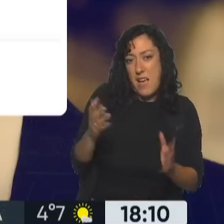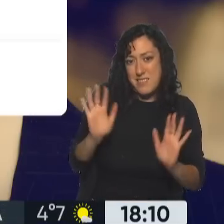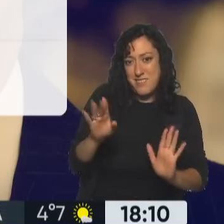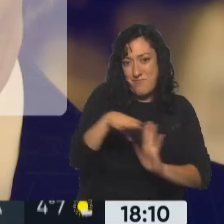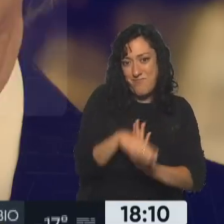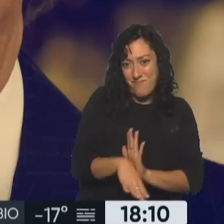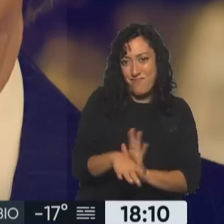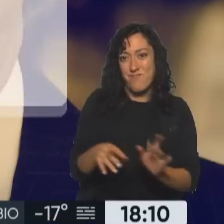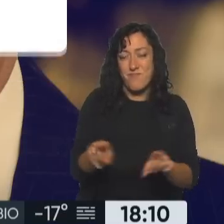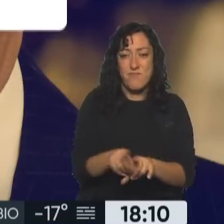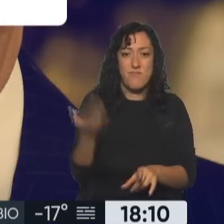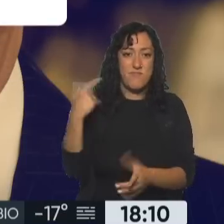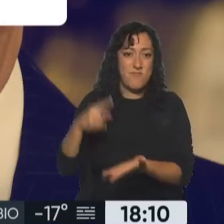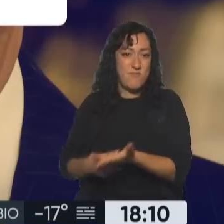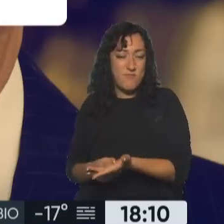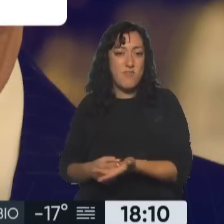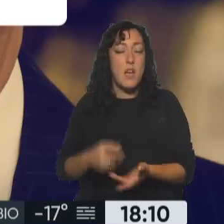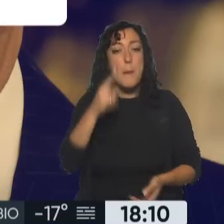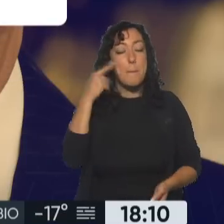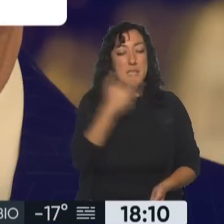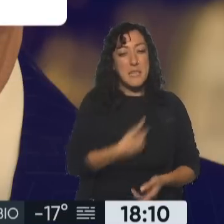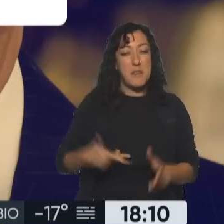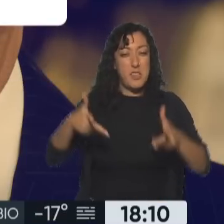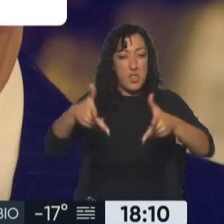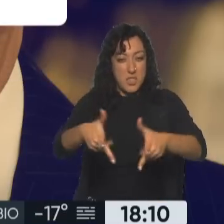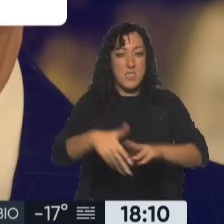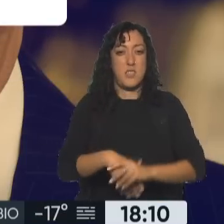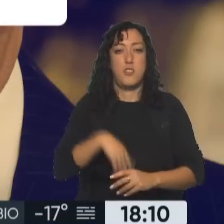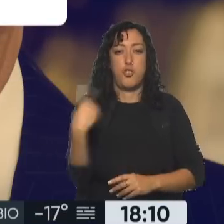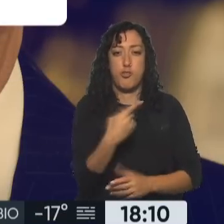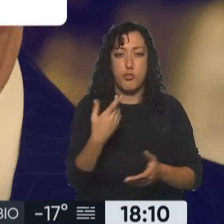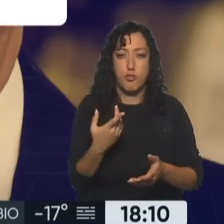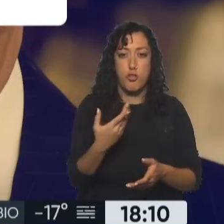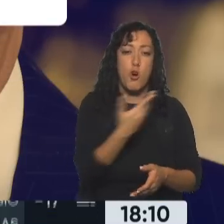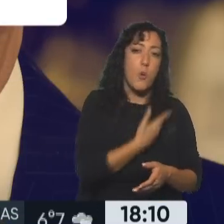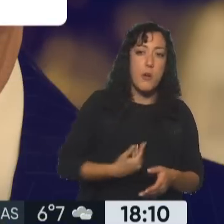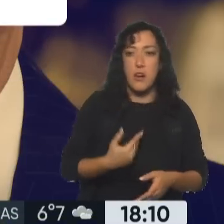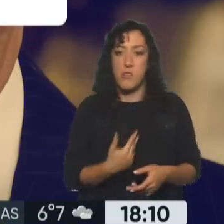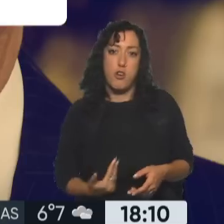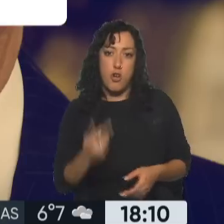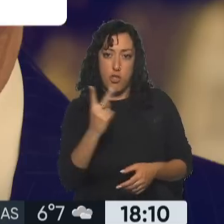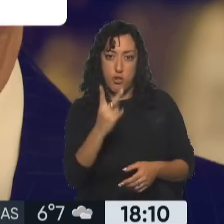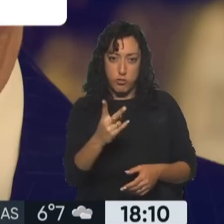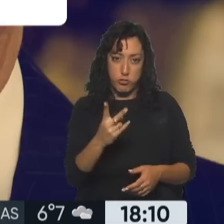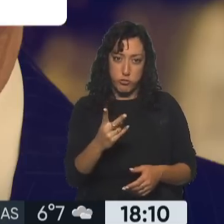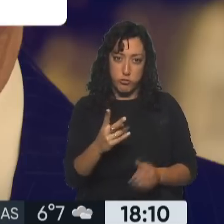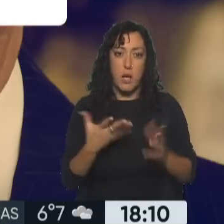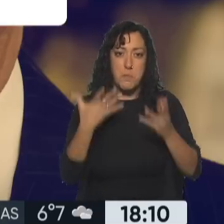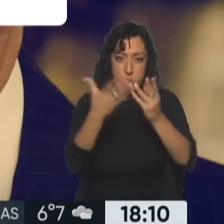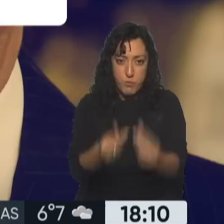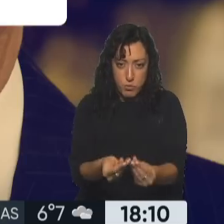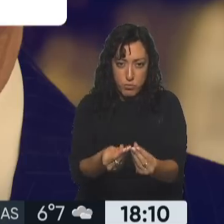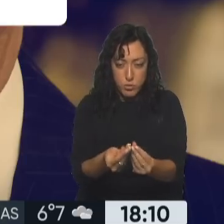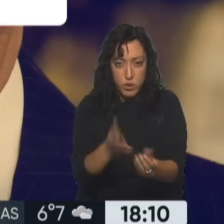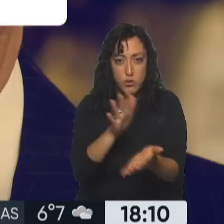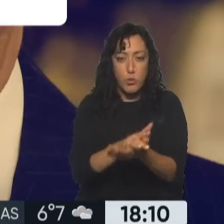recién conocimos, dice el presidente Alberto Fernández. Estamos junto a los gobernadores Uñac y Juan Mansur frente a